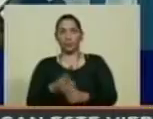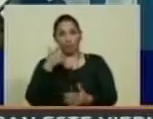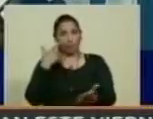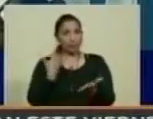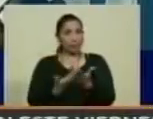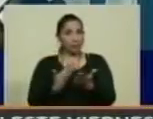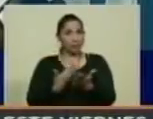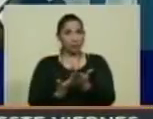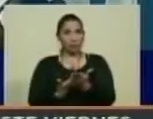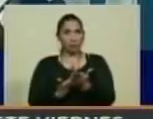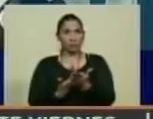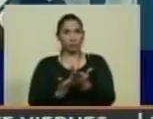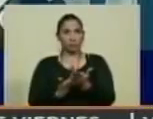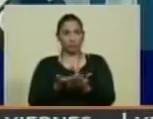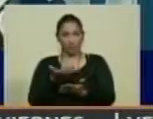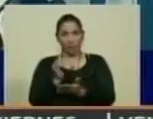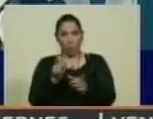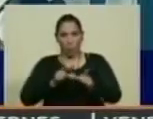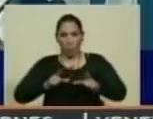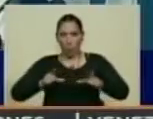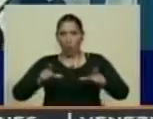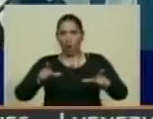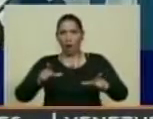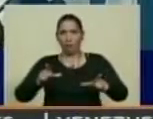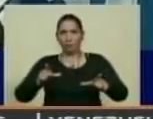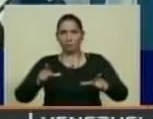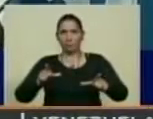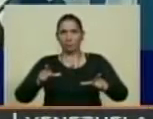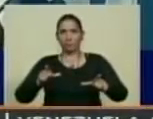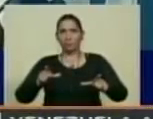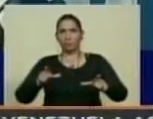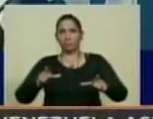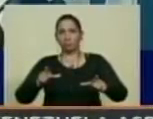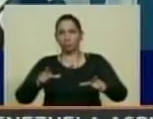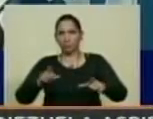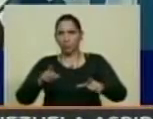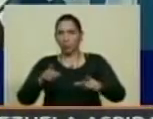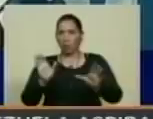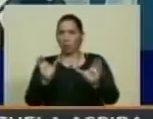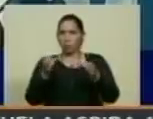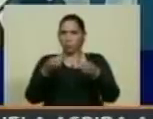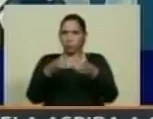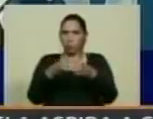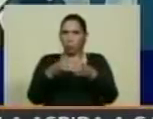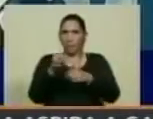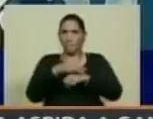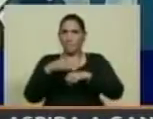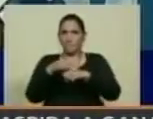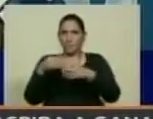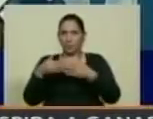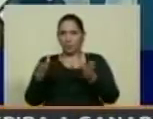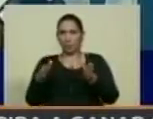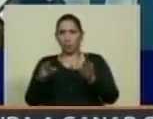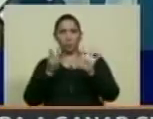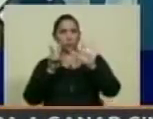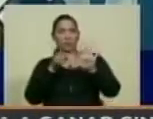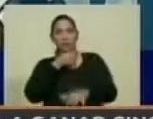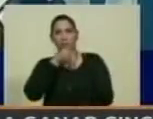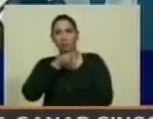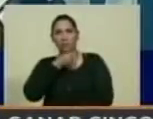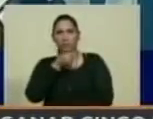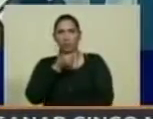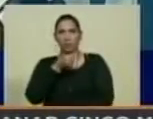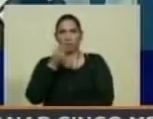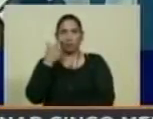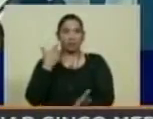que estaban en el lugar de los hechos. Se tomaron en la unidad criminalística del Ministerio Público 7 entrevistas a los